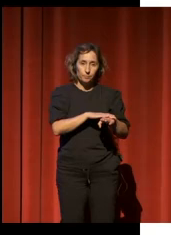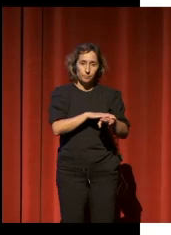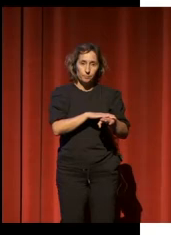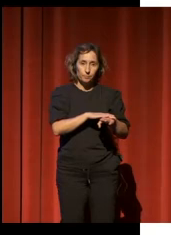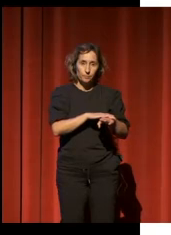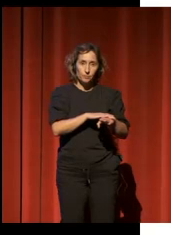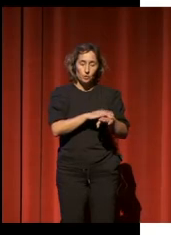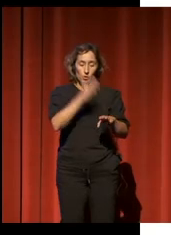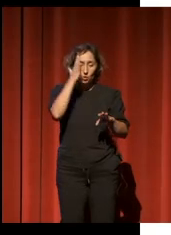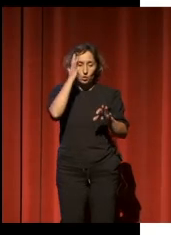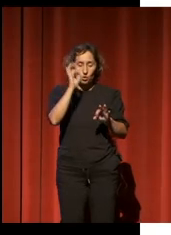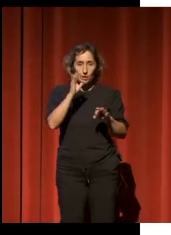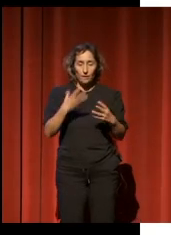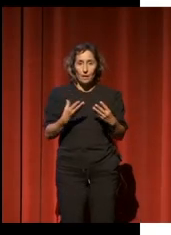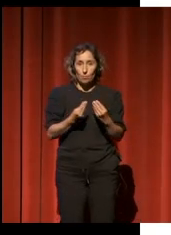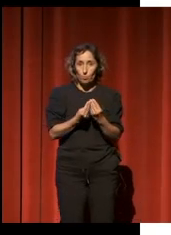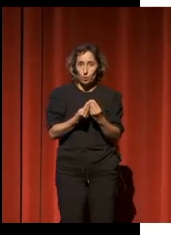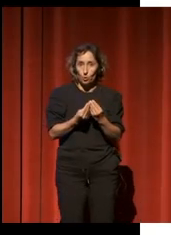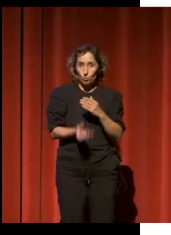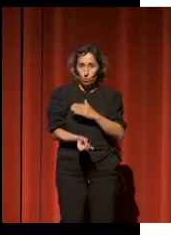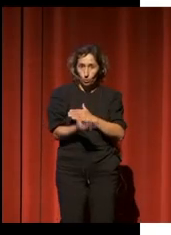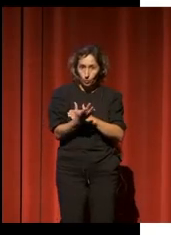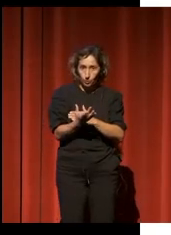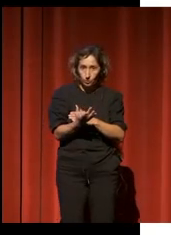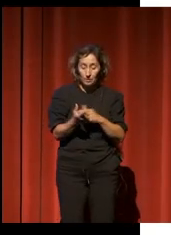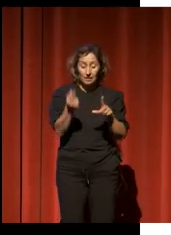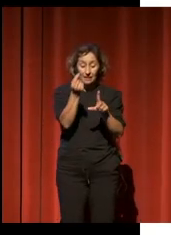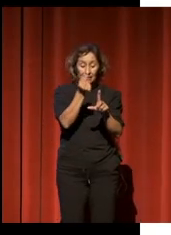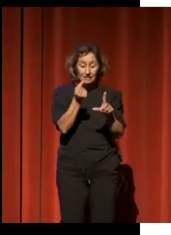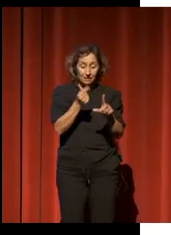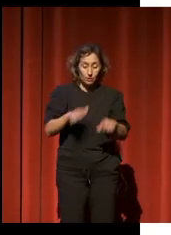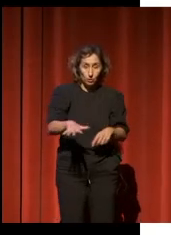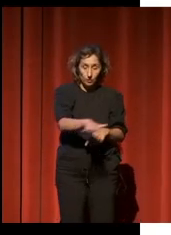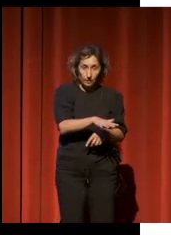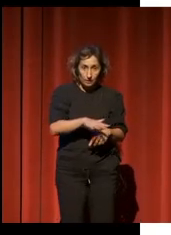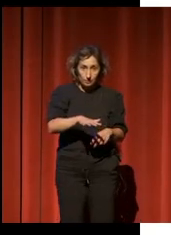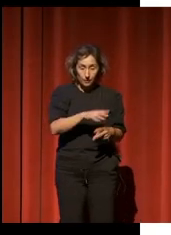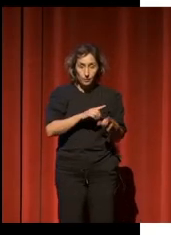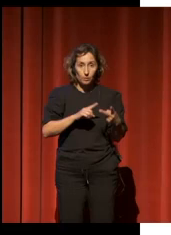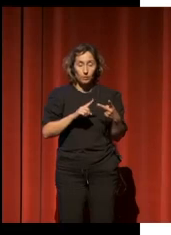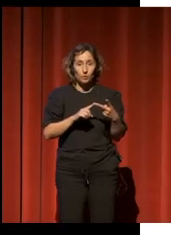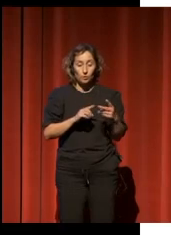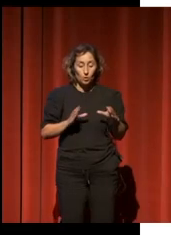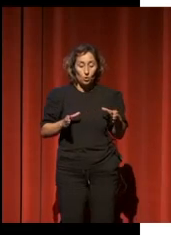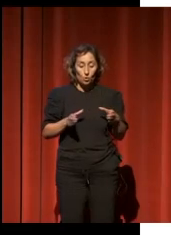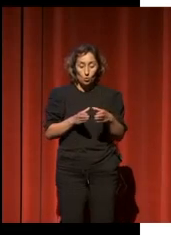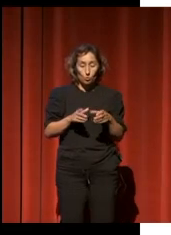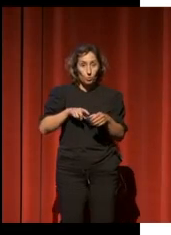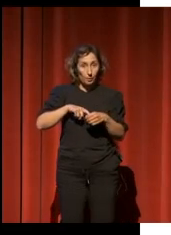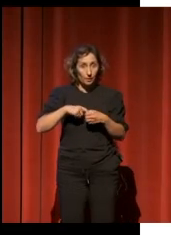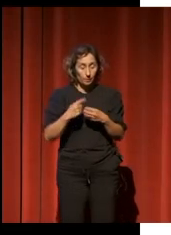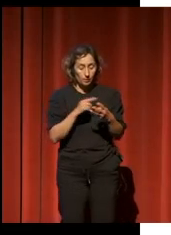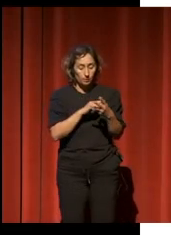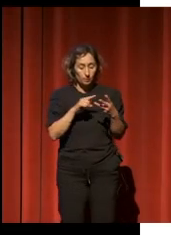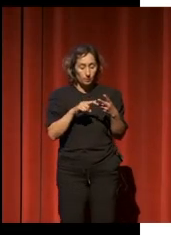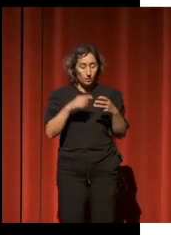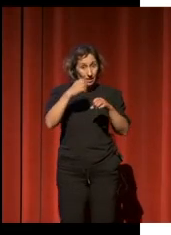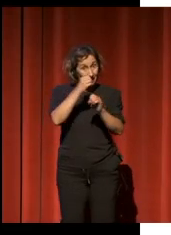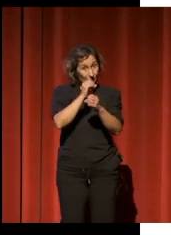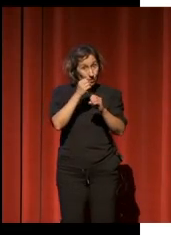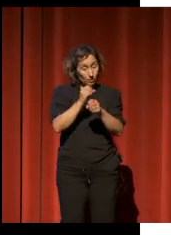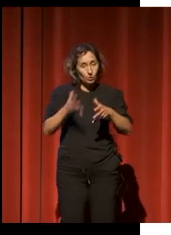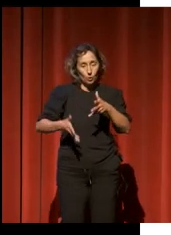la lógica de la coproducción como son el diseño participativo del espacio eh los grupos participativos y los laboratorios